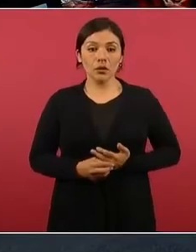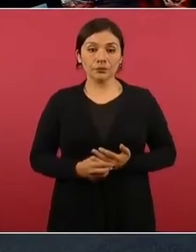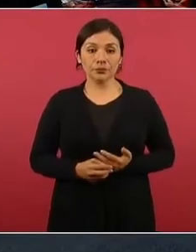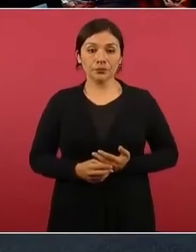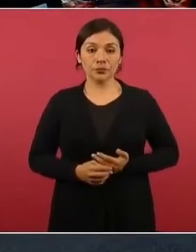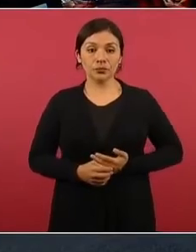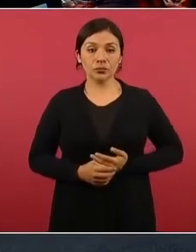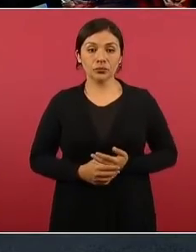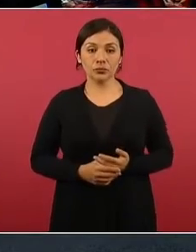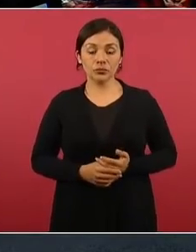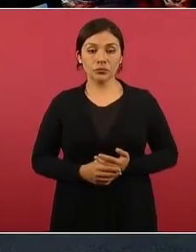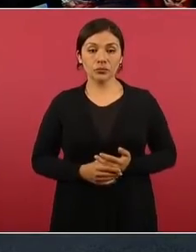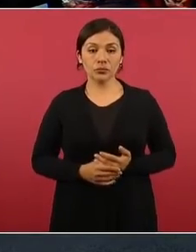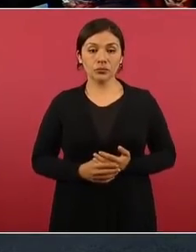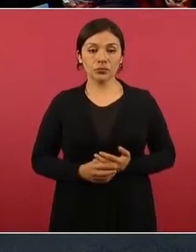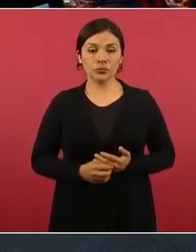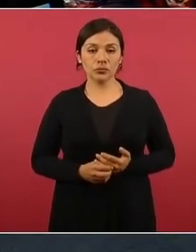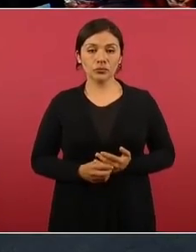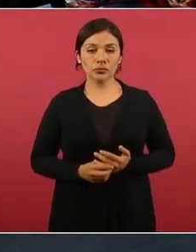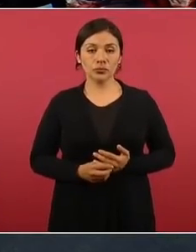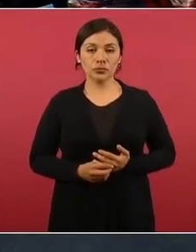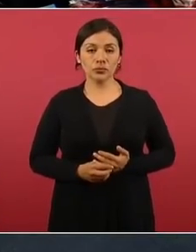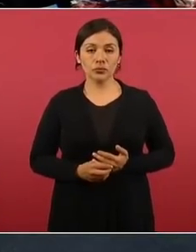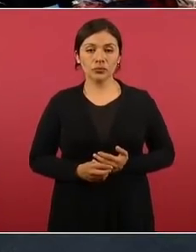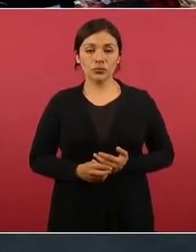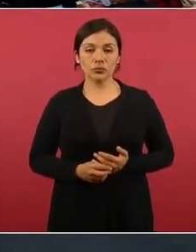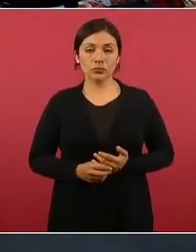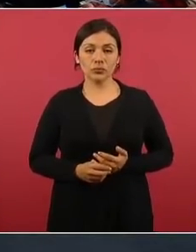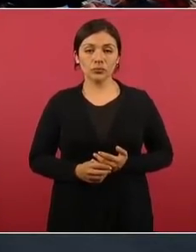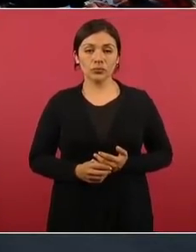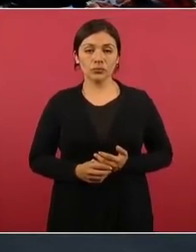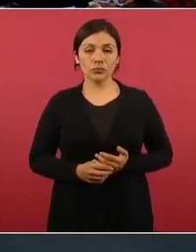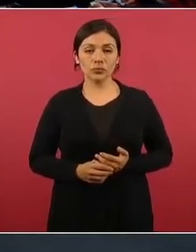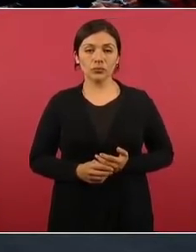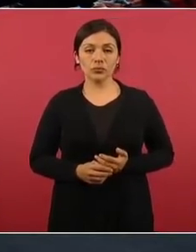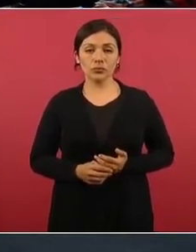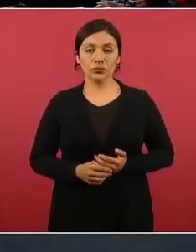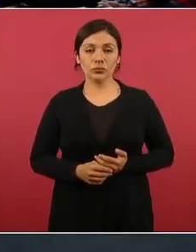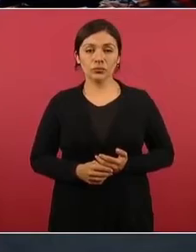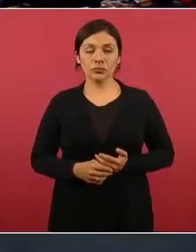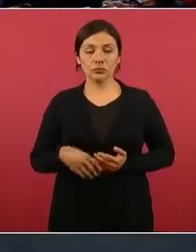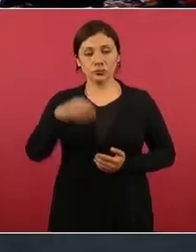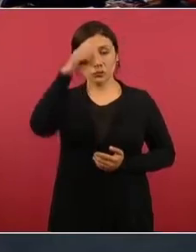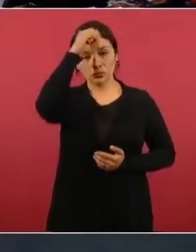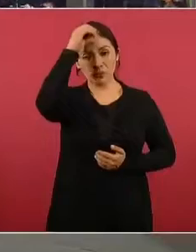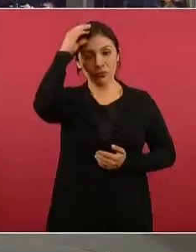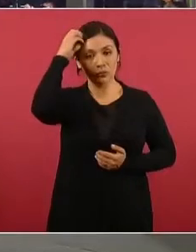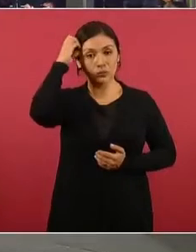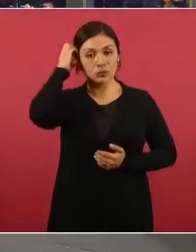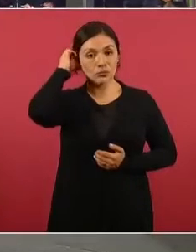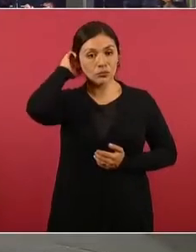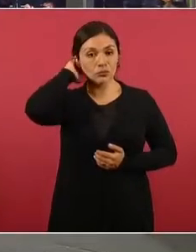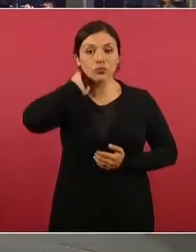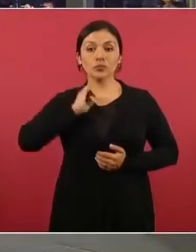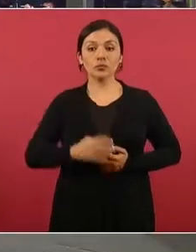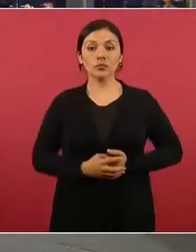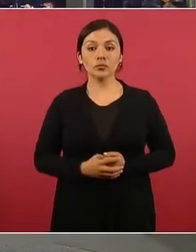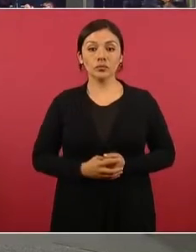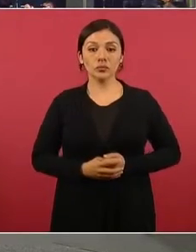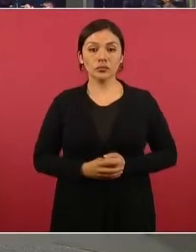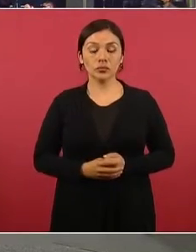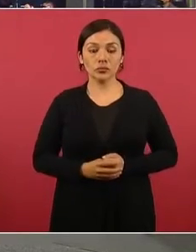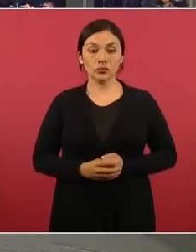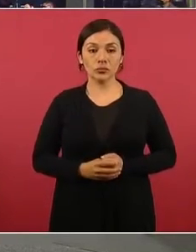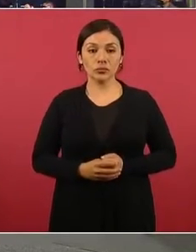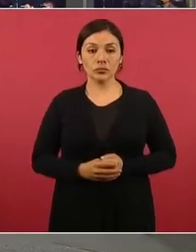yo vivo, en el sur de Texas, en McAllen, están preocupados por estas caravanas porque es un problema que vivimos muy seguido. Sí. E